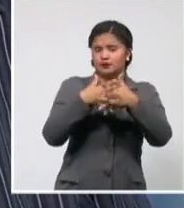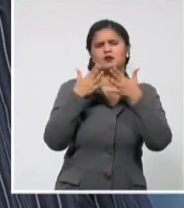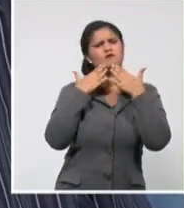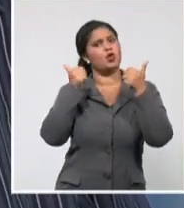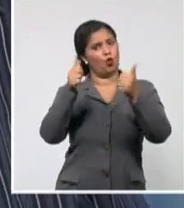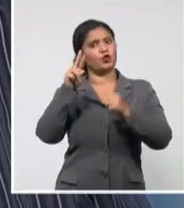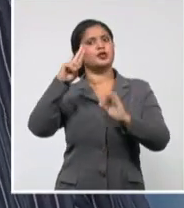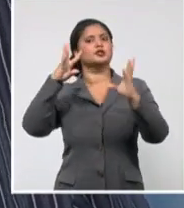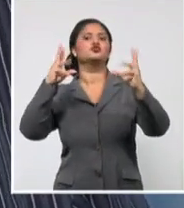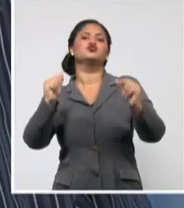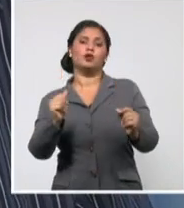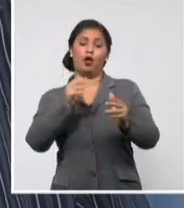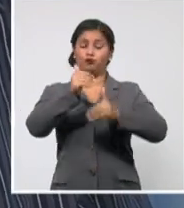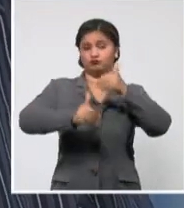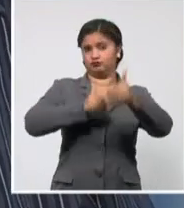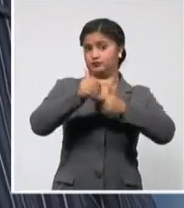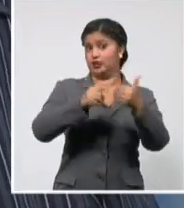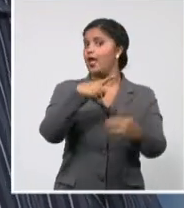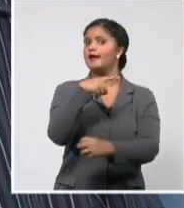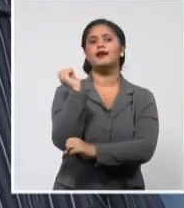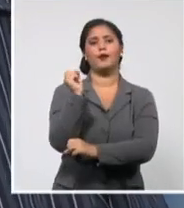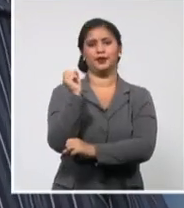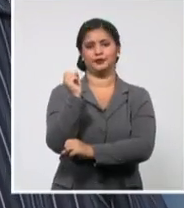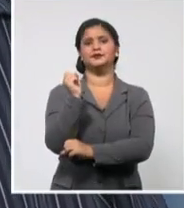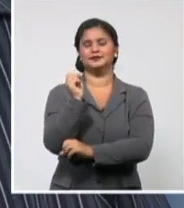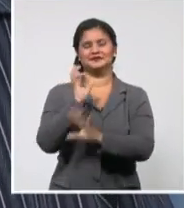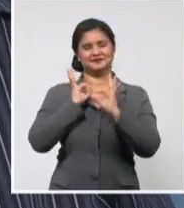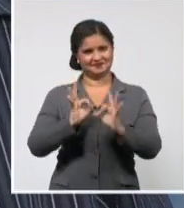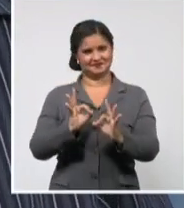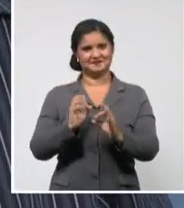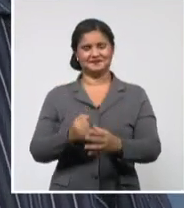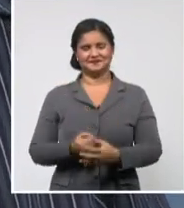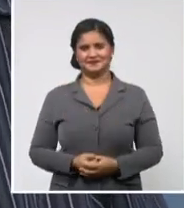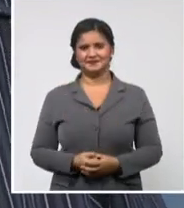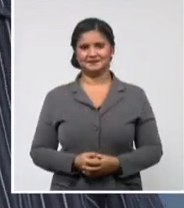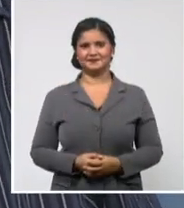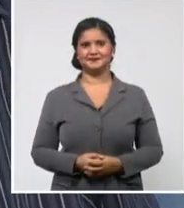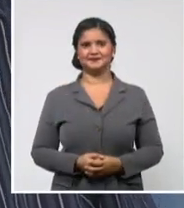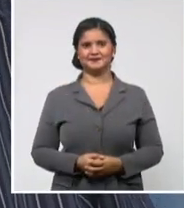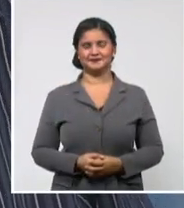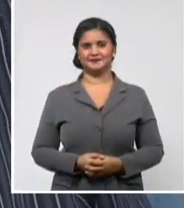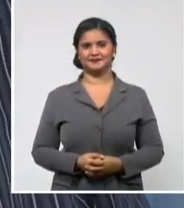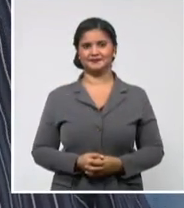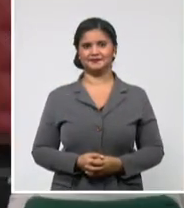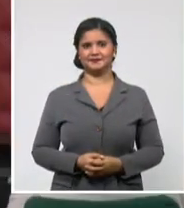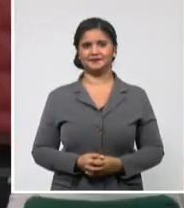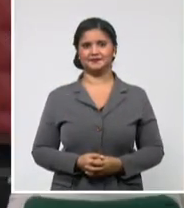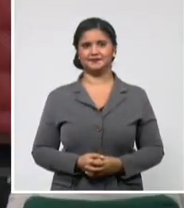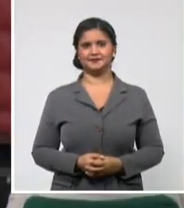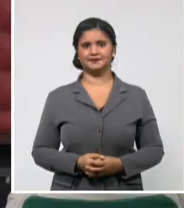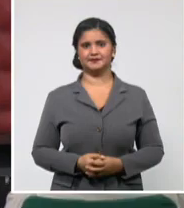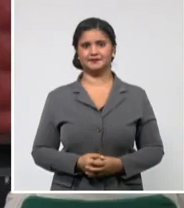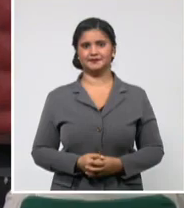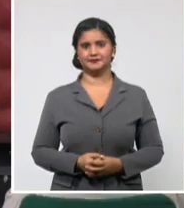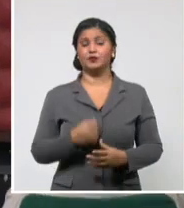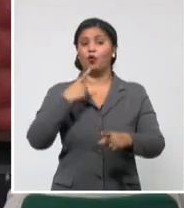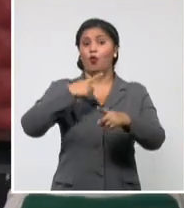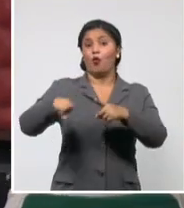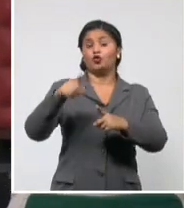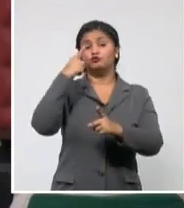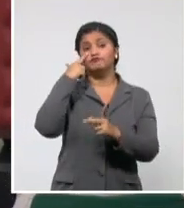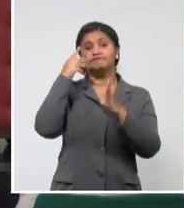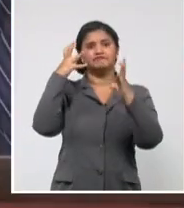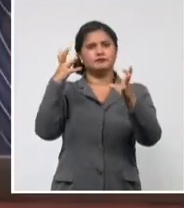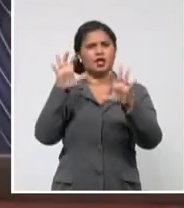avances más sostenidos, más rápidos y que responda, vuelvo y repito, a lo que se nos pide hoy con respecto a la producción de alimentos. Otro de los aspectos chequeados en